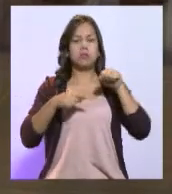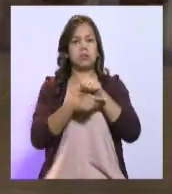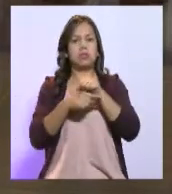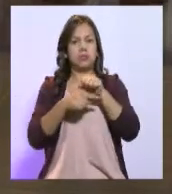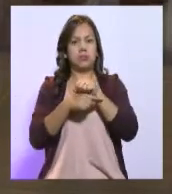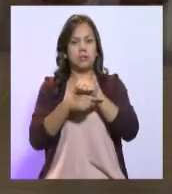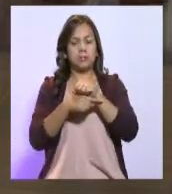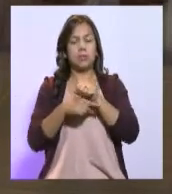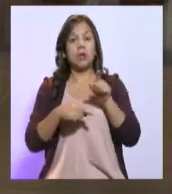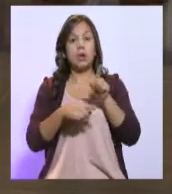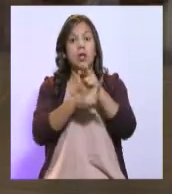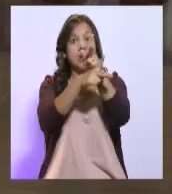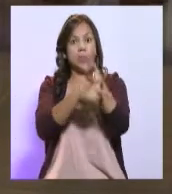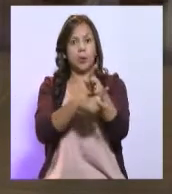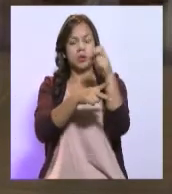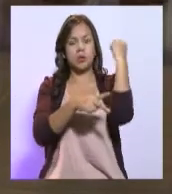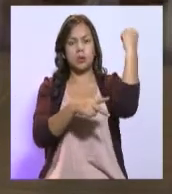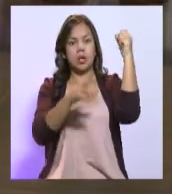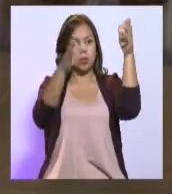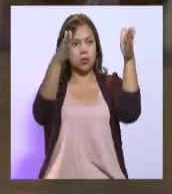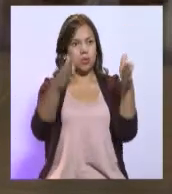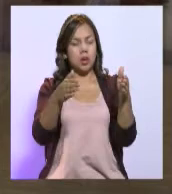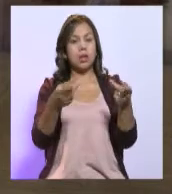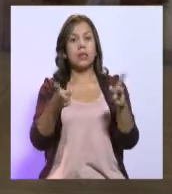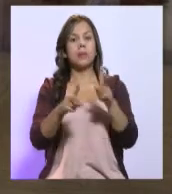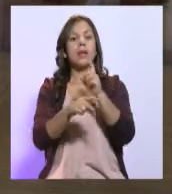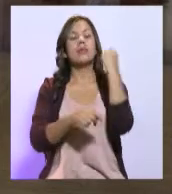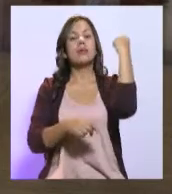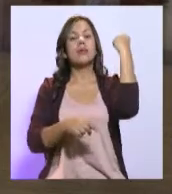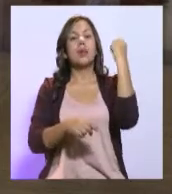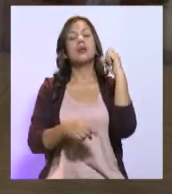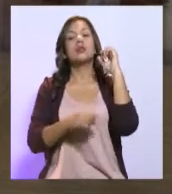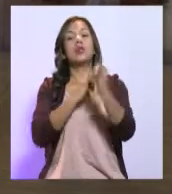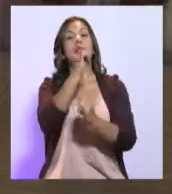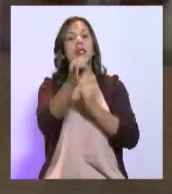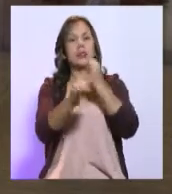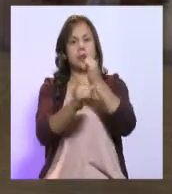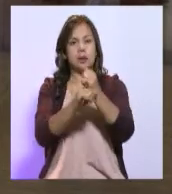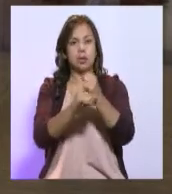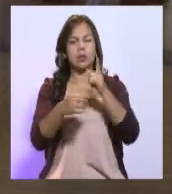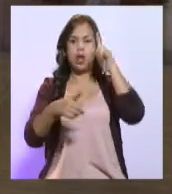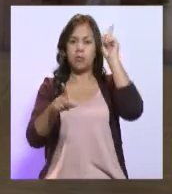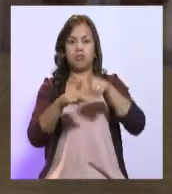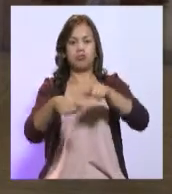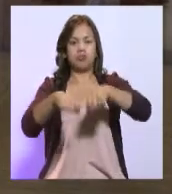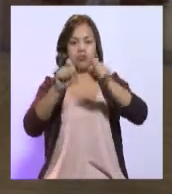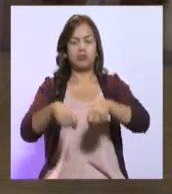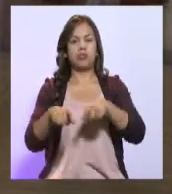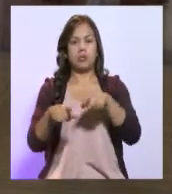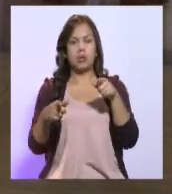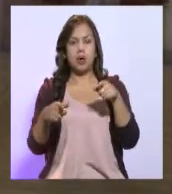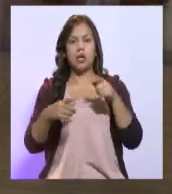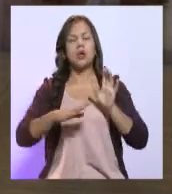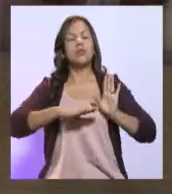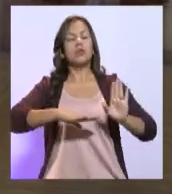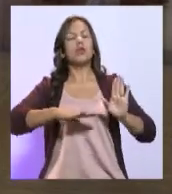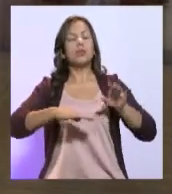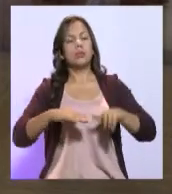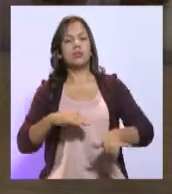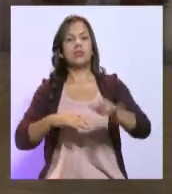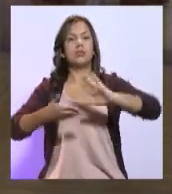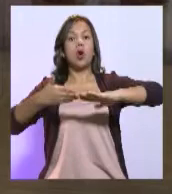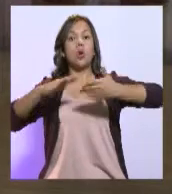se agota la protección de los derechos humanos y del derecho internacional humanitario en firmar los tratados, no se agota en el compromiso con la